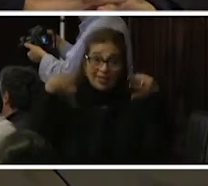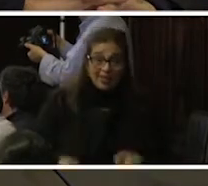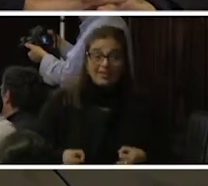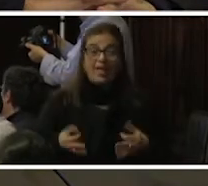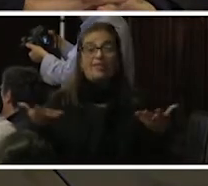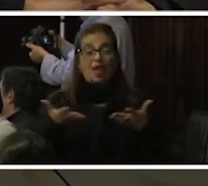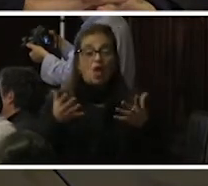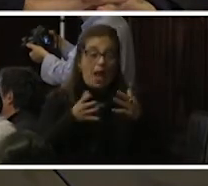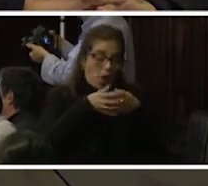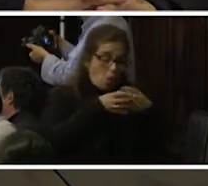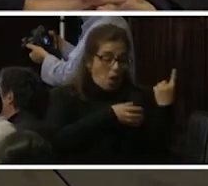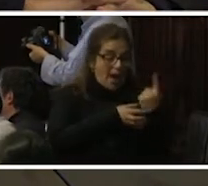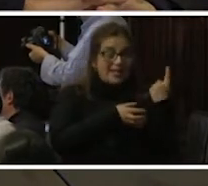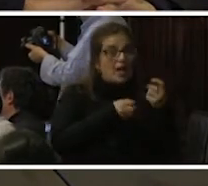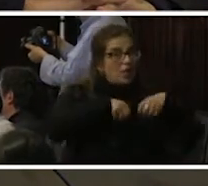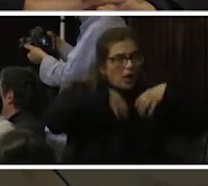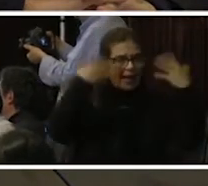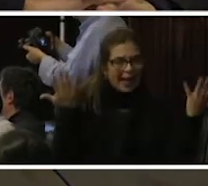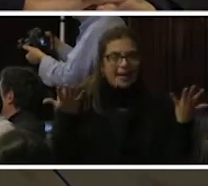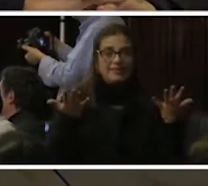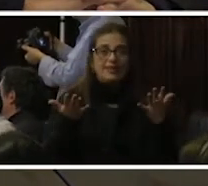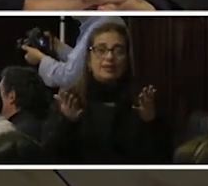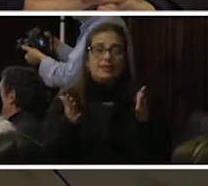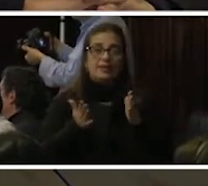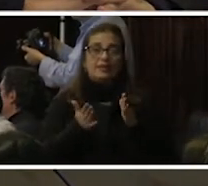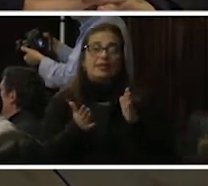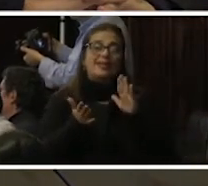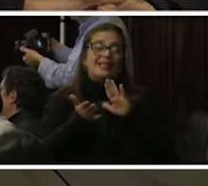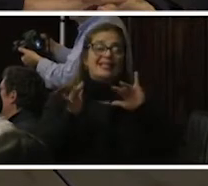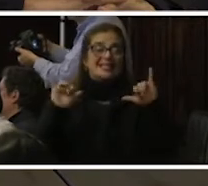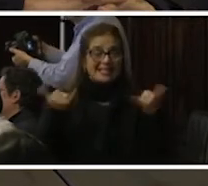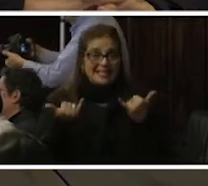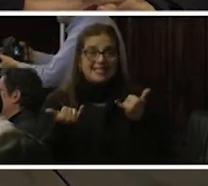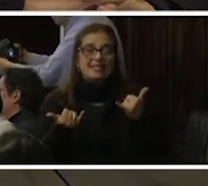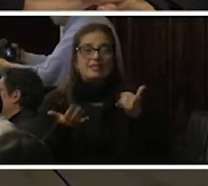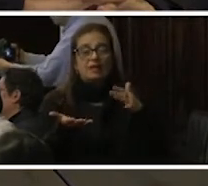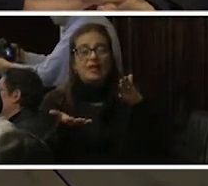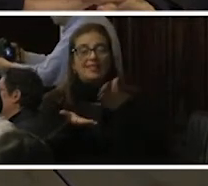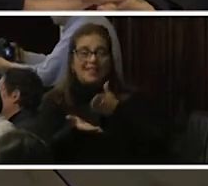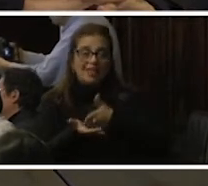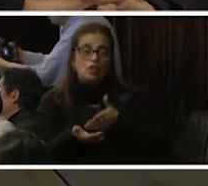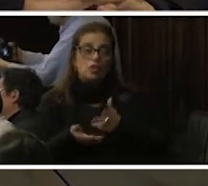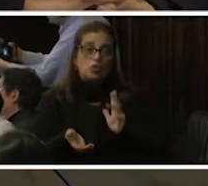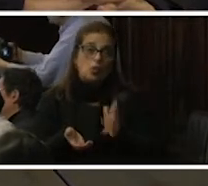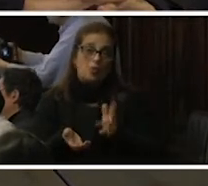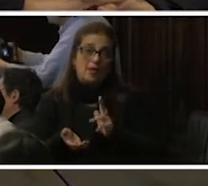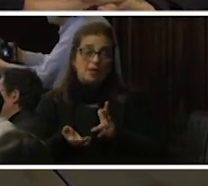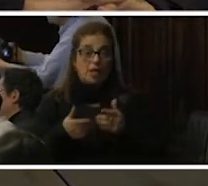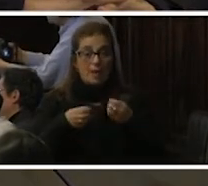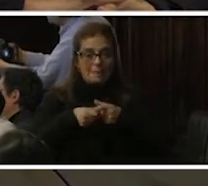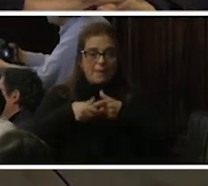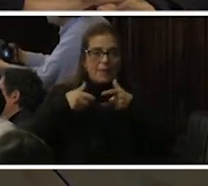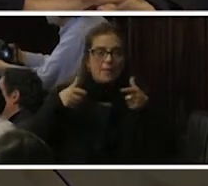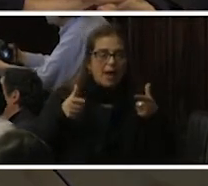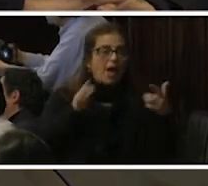en aislamiento es muy grave en términos de su existencia y la realización de sus derechos humanos. El creciente número de